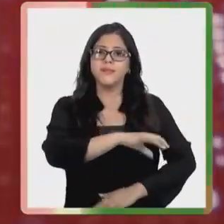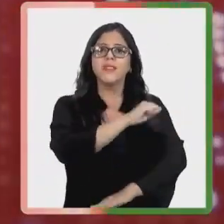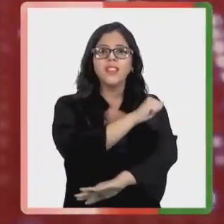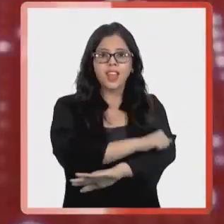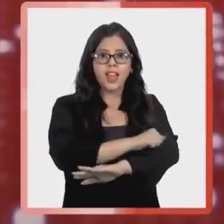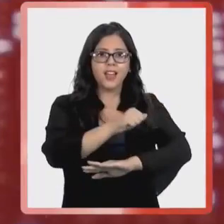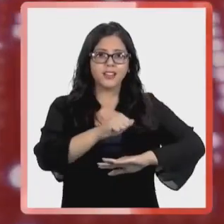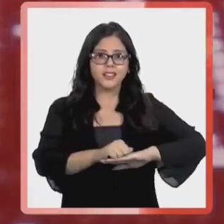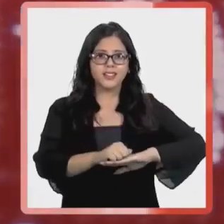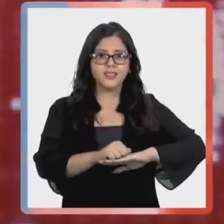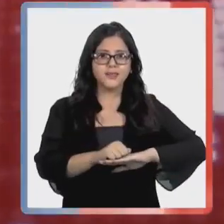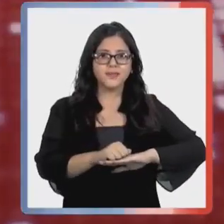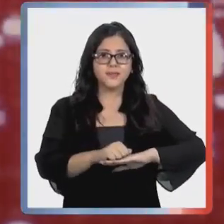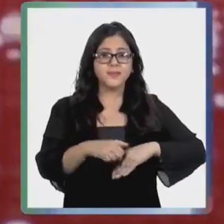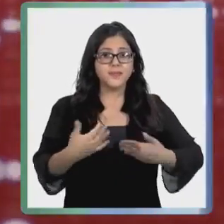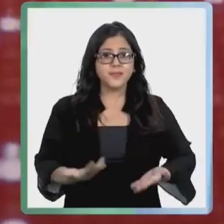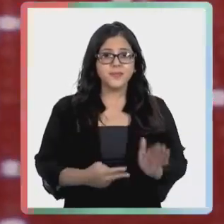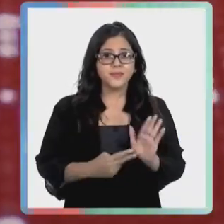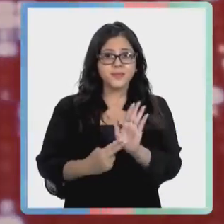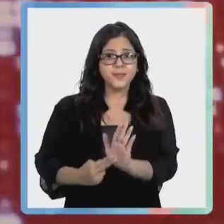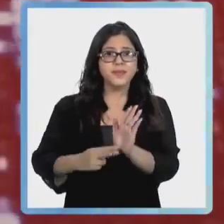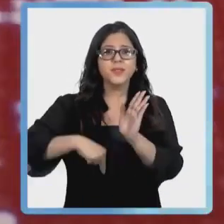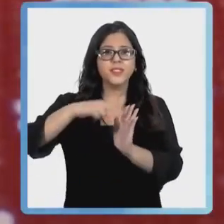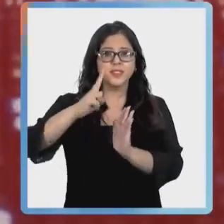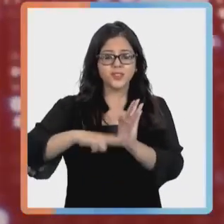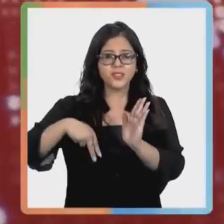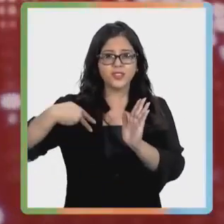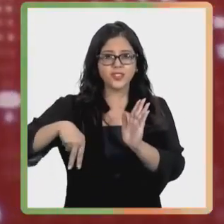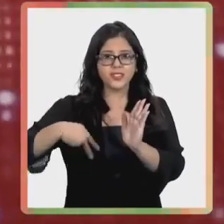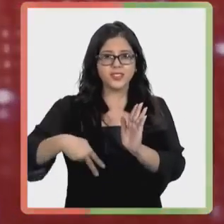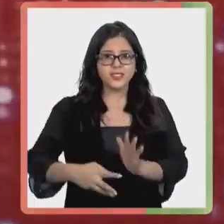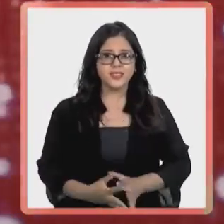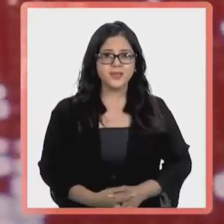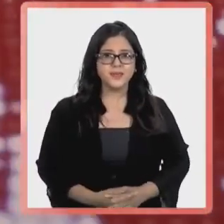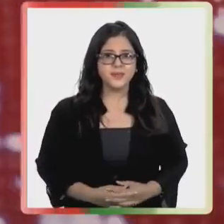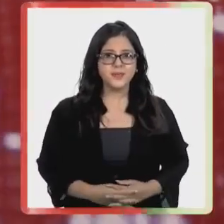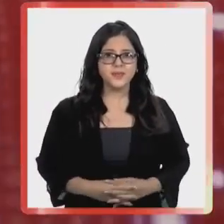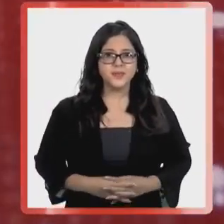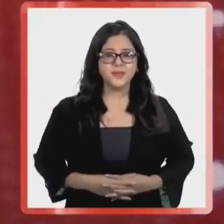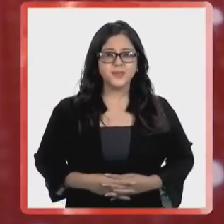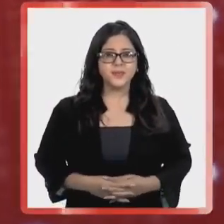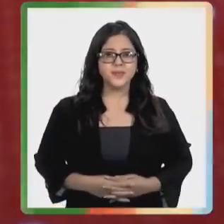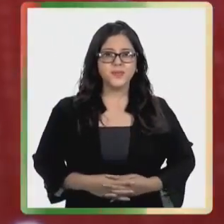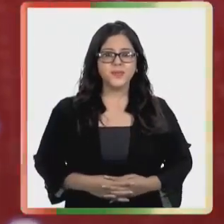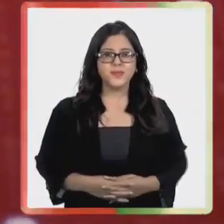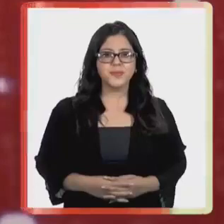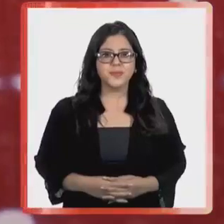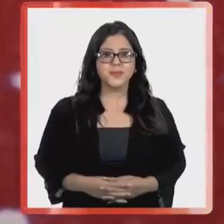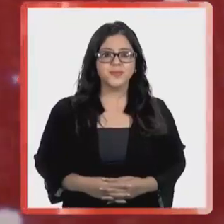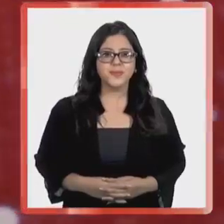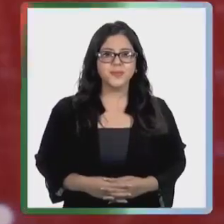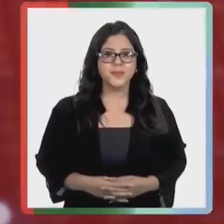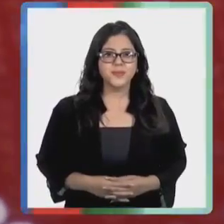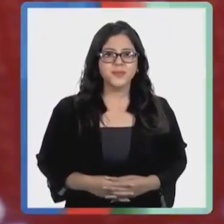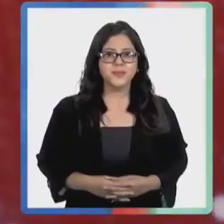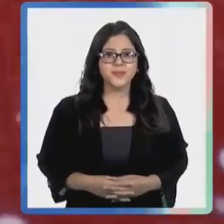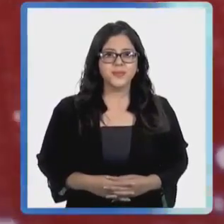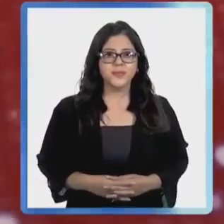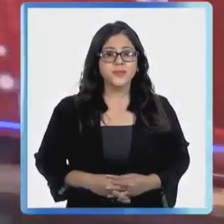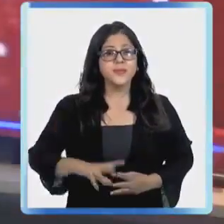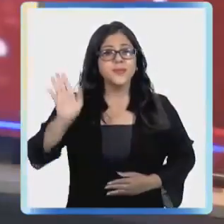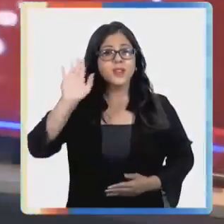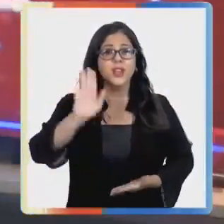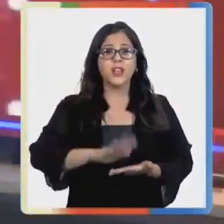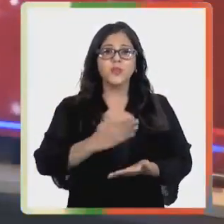Asociación Regional de Canales de Televisión de Señal Abierta de Chile, Arcatel, presenta Portavoz Noticias.